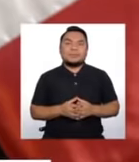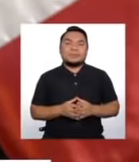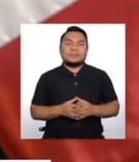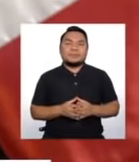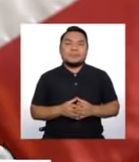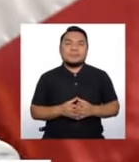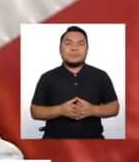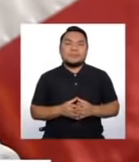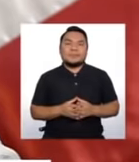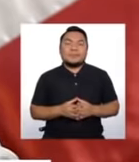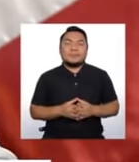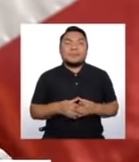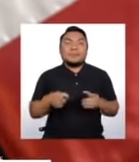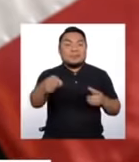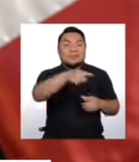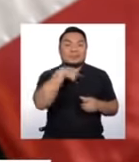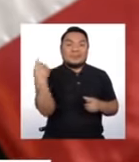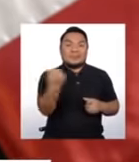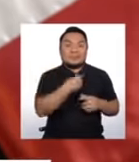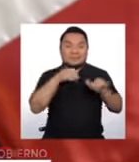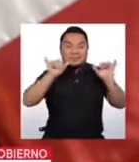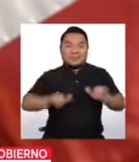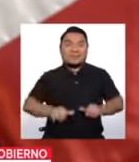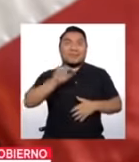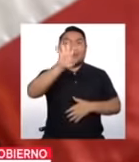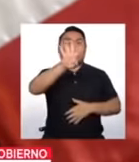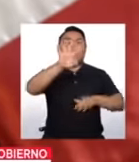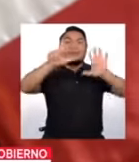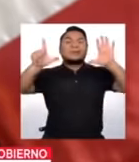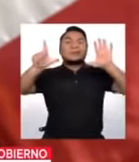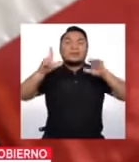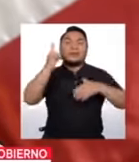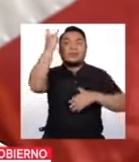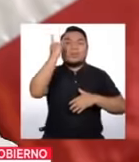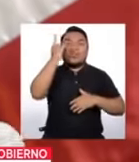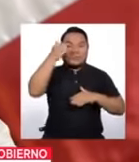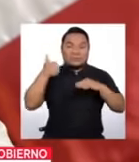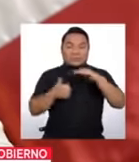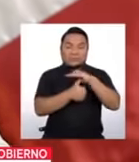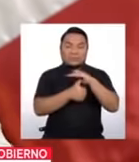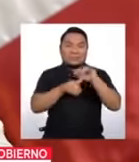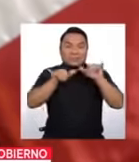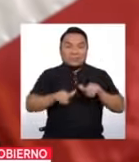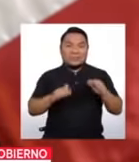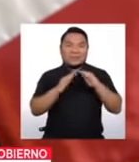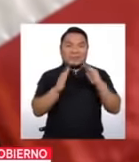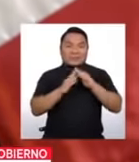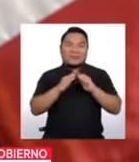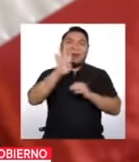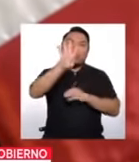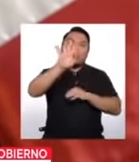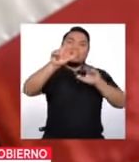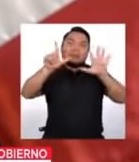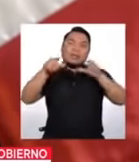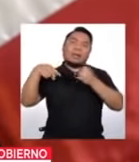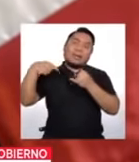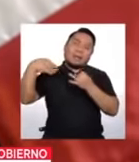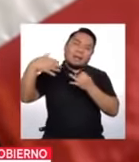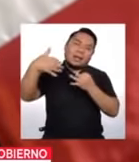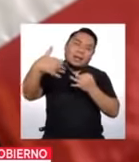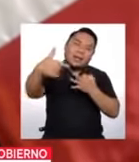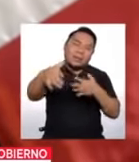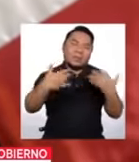desde que empezó el día 47 de este estado de emergencia, lo que tenemos que hacer es lo que hemos dicho desde el